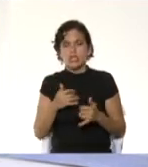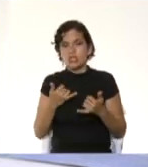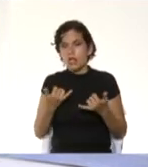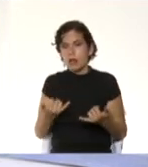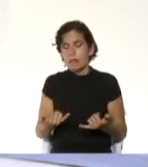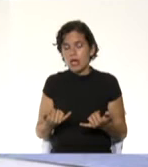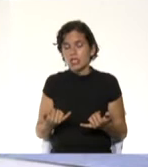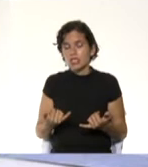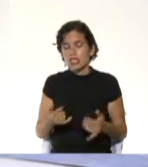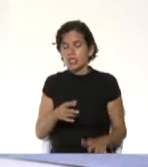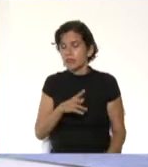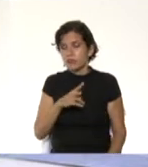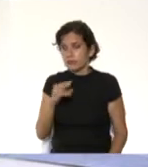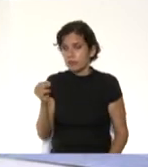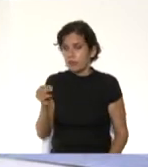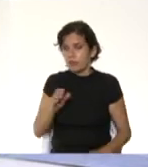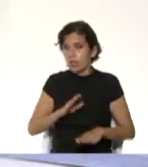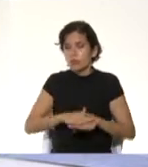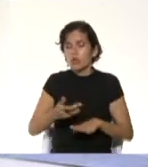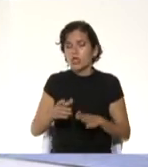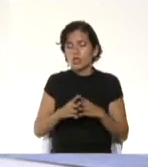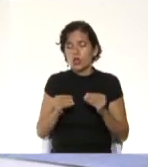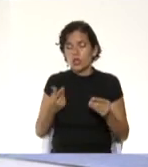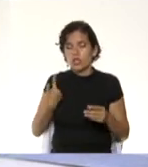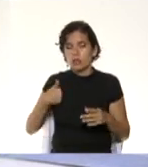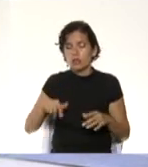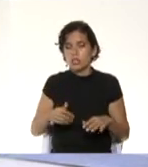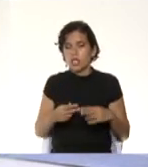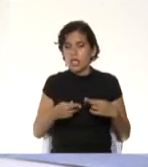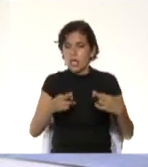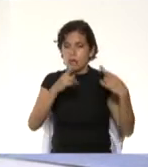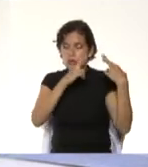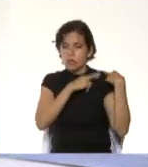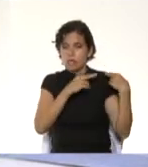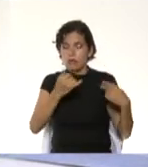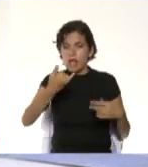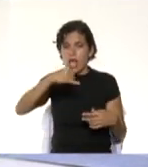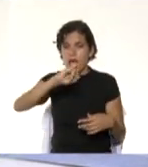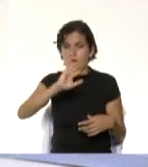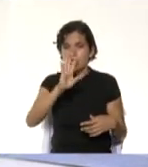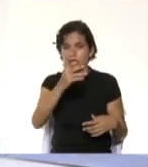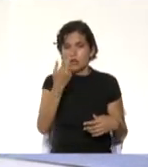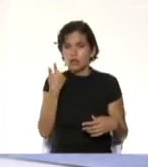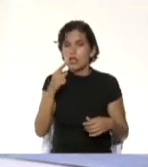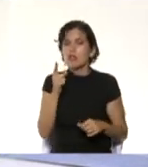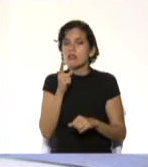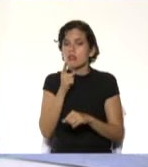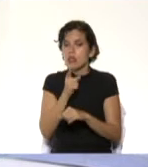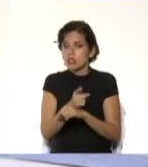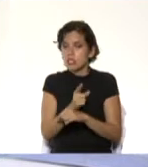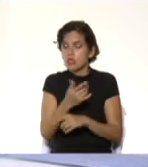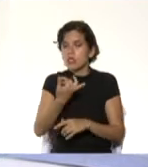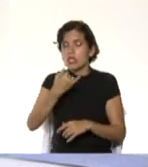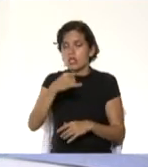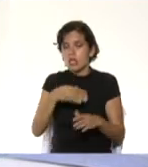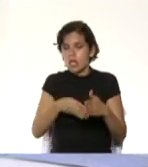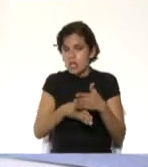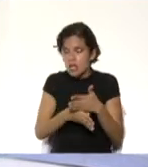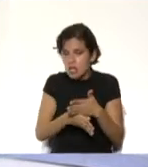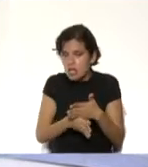eso sucede, que no debería, porque todos debemos ser responsables, allí tengo que tomar decisiones e